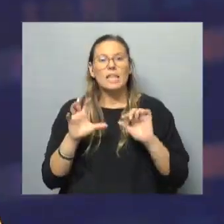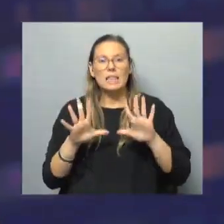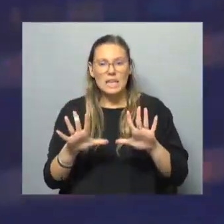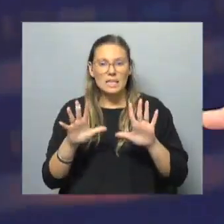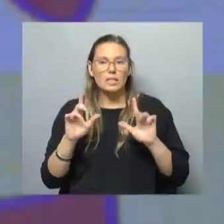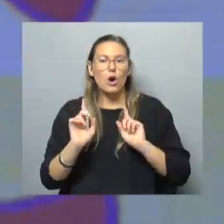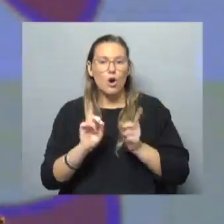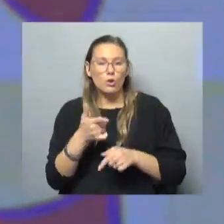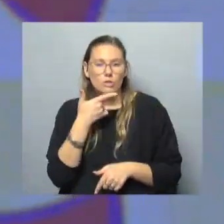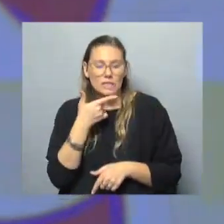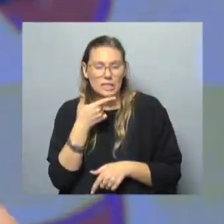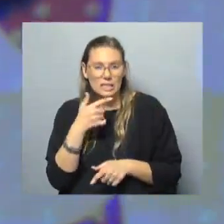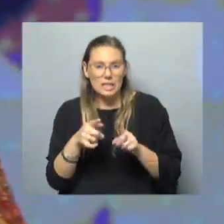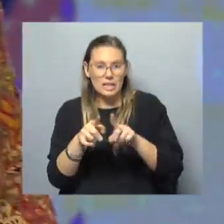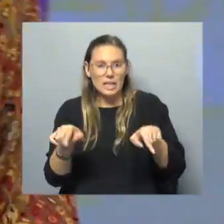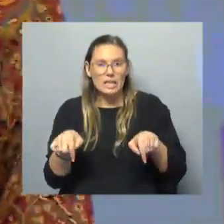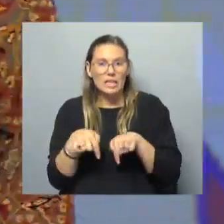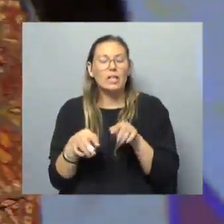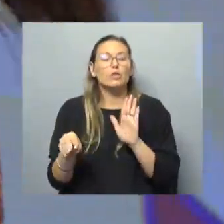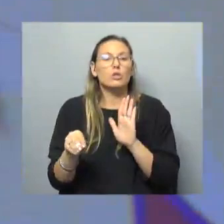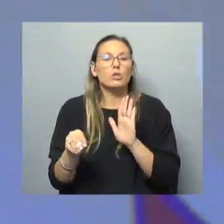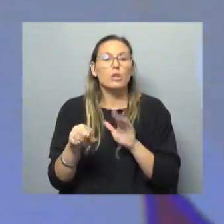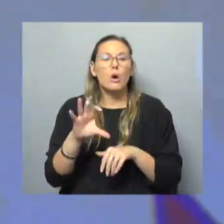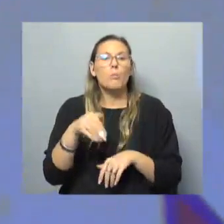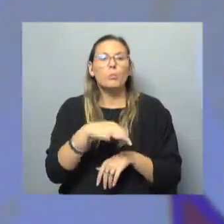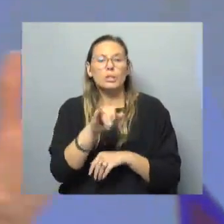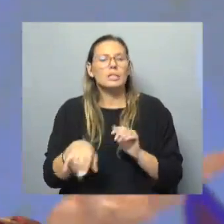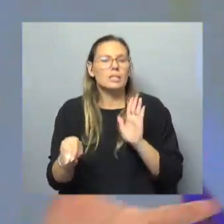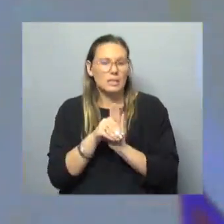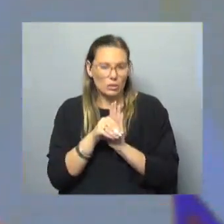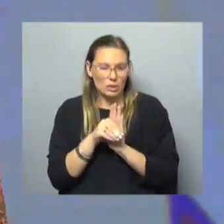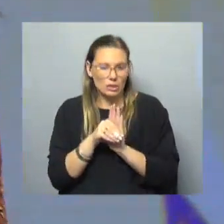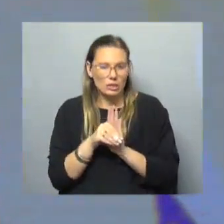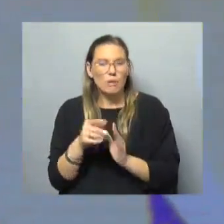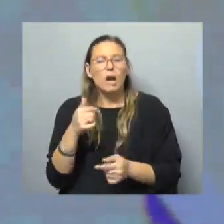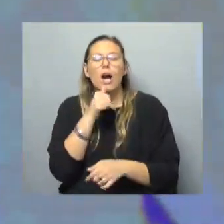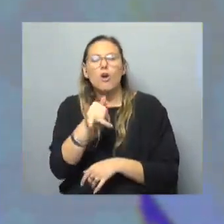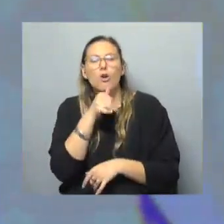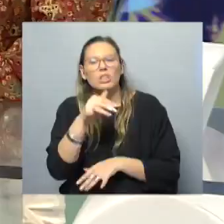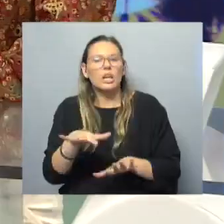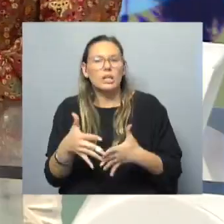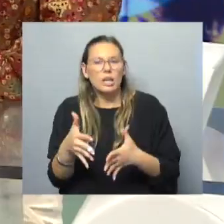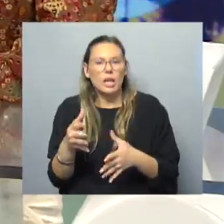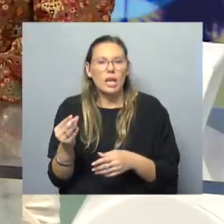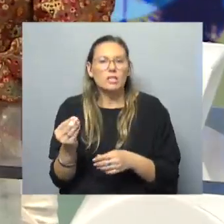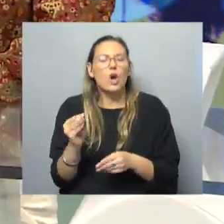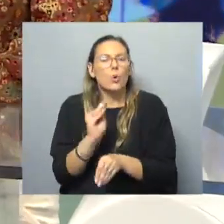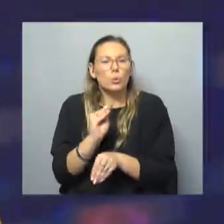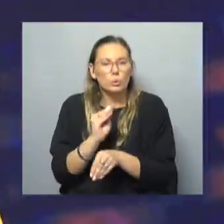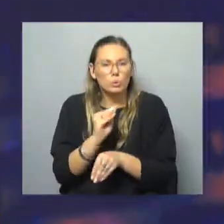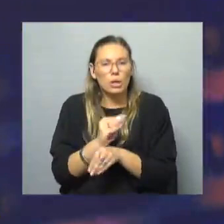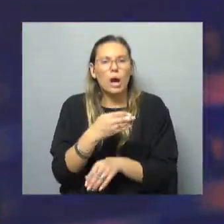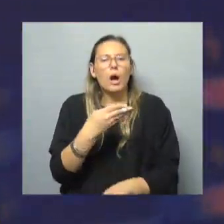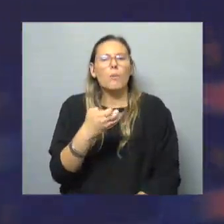de septiembre. En la Sala Zabala Muniz del Teatro Solís, y bueno, nos van a estar contando un poco de qué va... Toda la cultura ballroom, estuvimos hablando muchísimo,